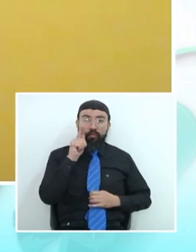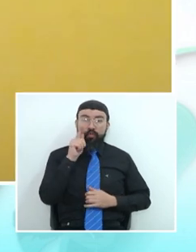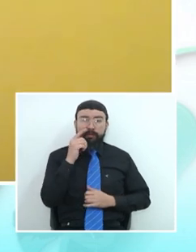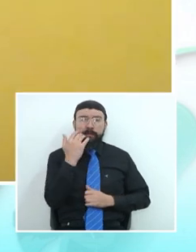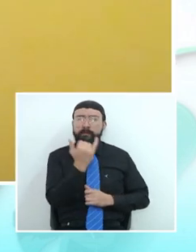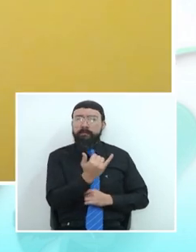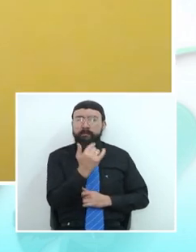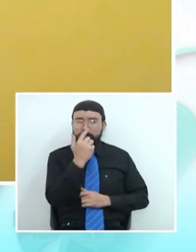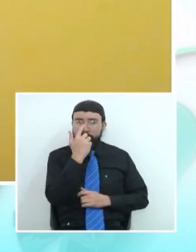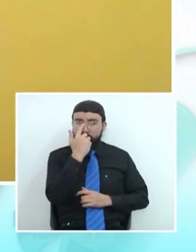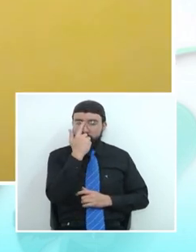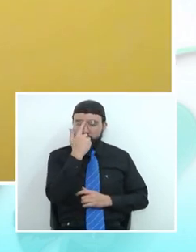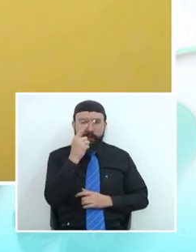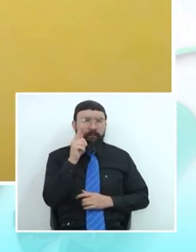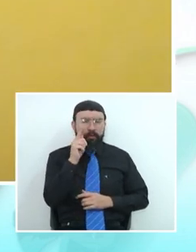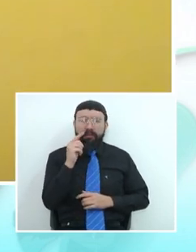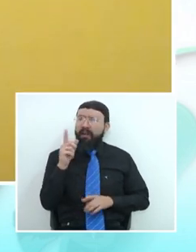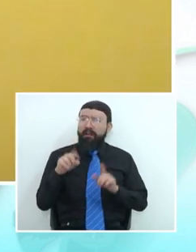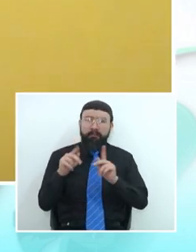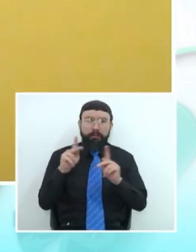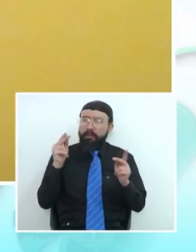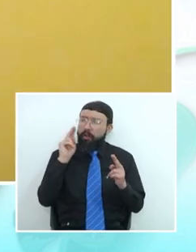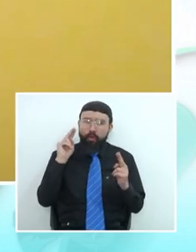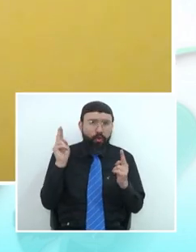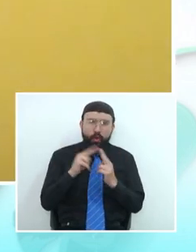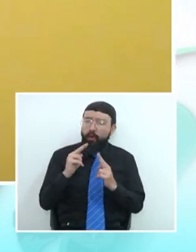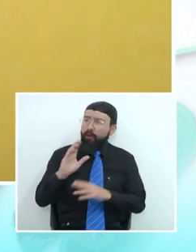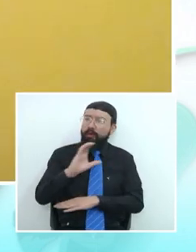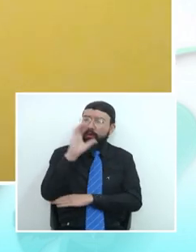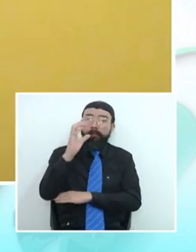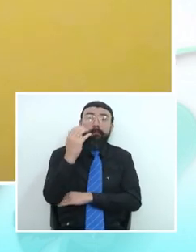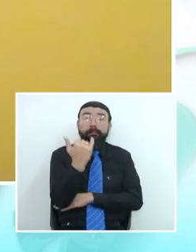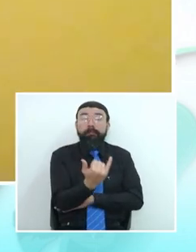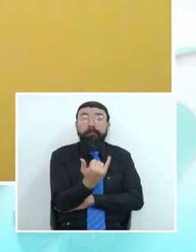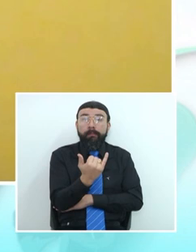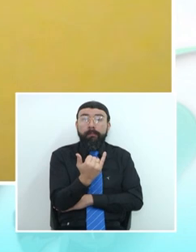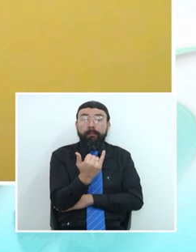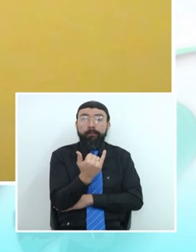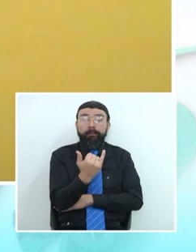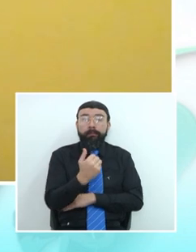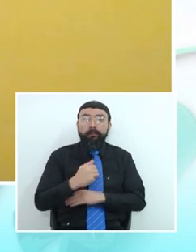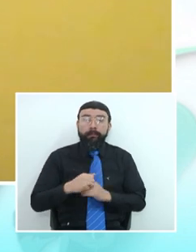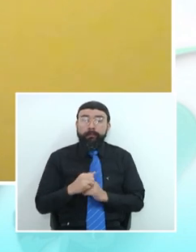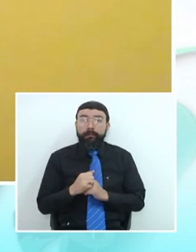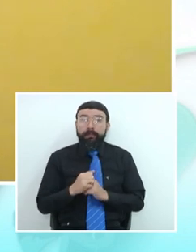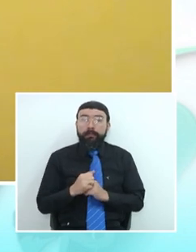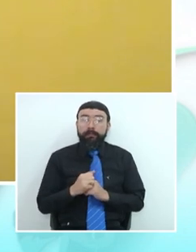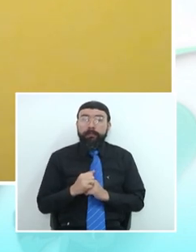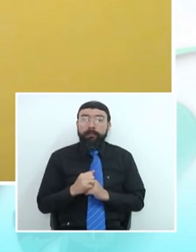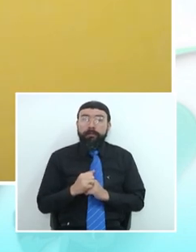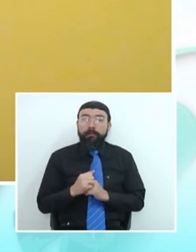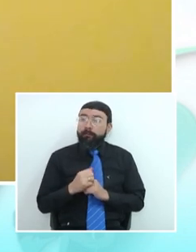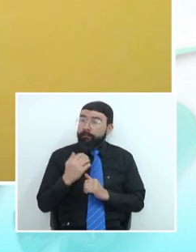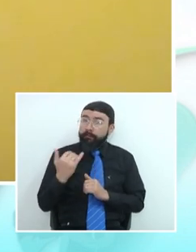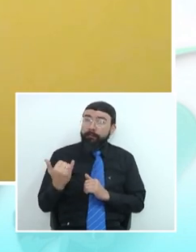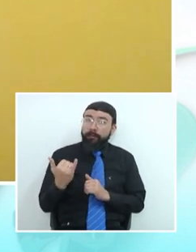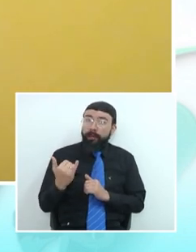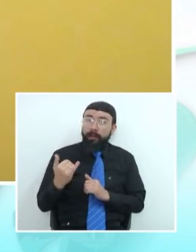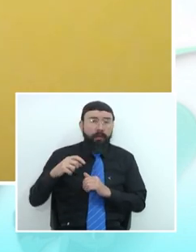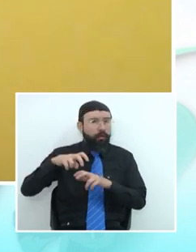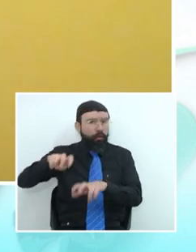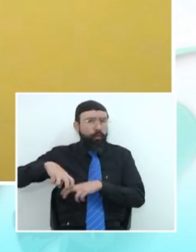hay una fruta que es muy desconocida en Colombia porque se cultiva aquí al otro lado